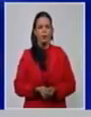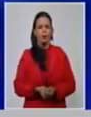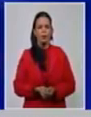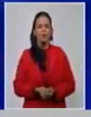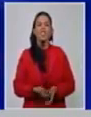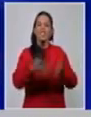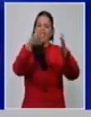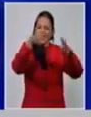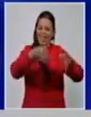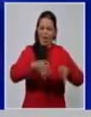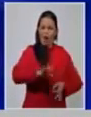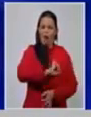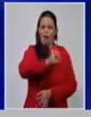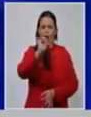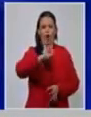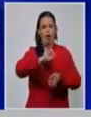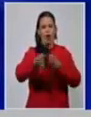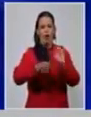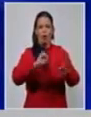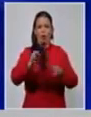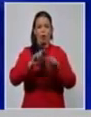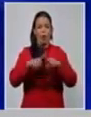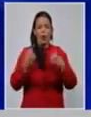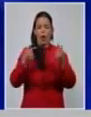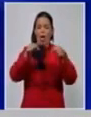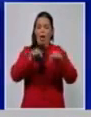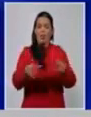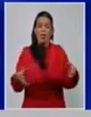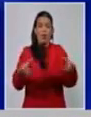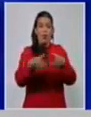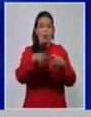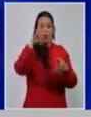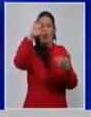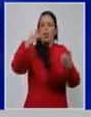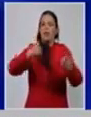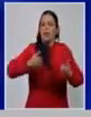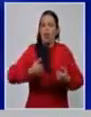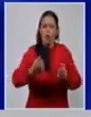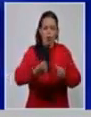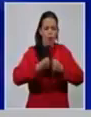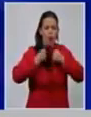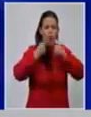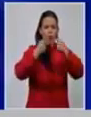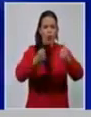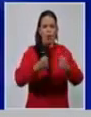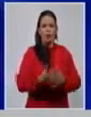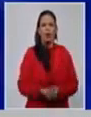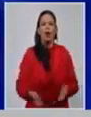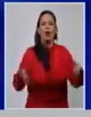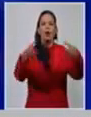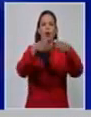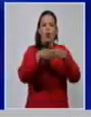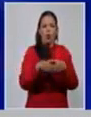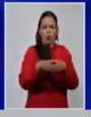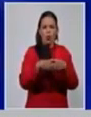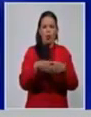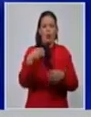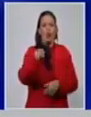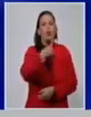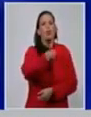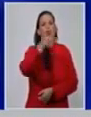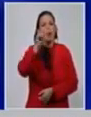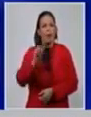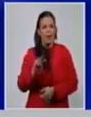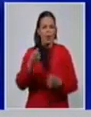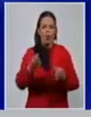como prácticamente todos los de Cuba, con un equipo de salud muy fuerte, con una conducción por el gobierno y el partido muy fuerte,